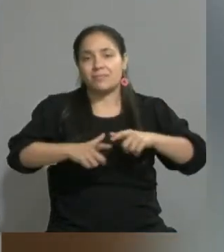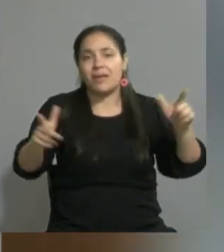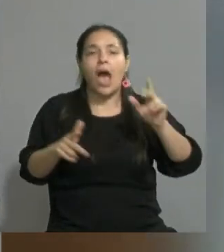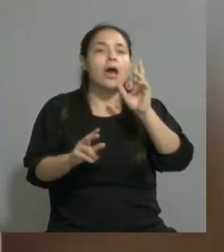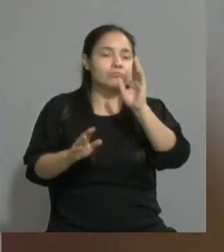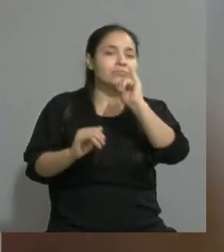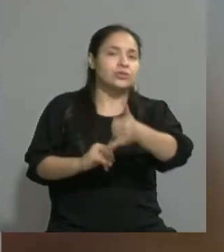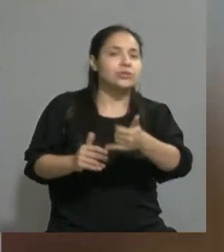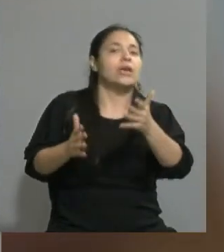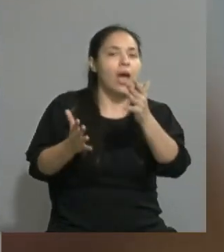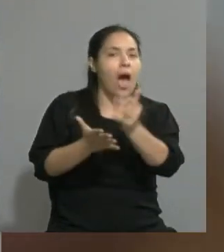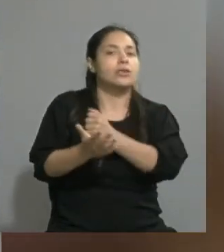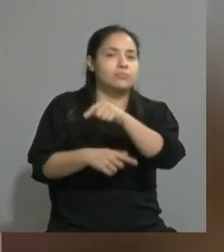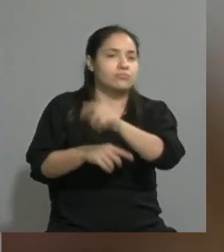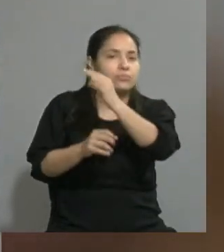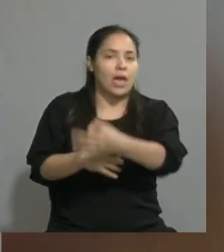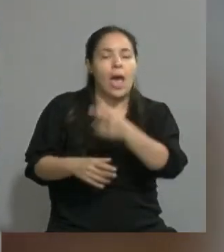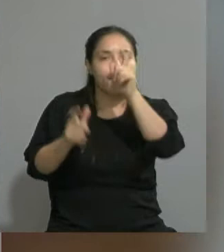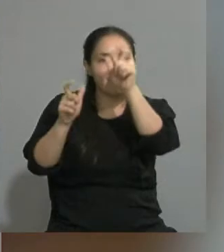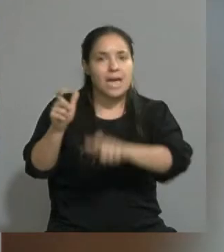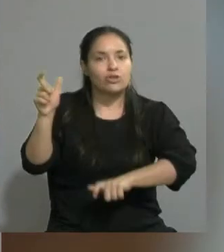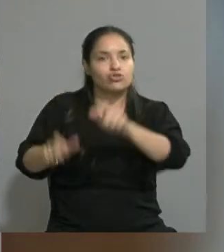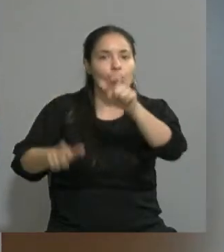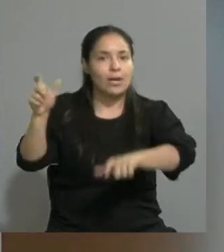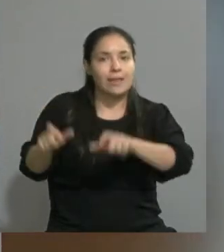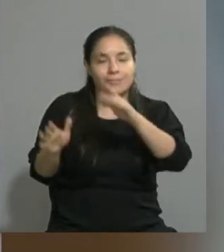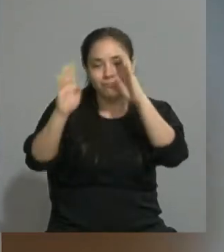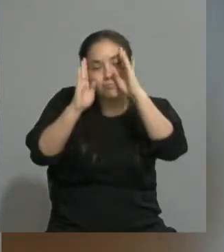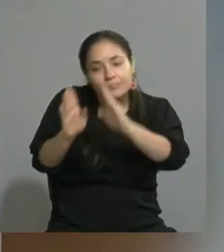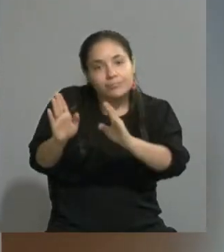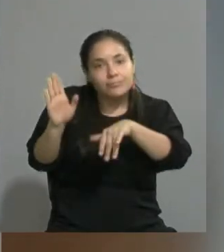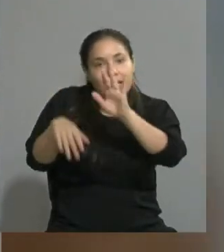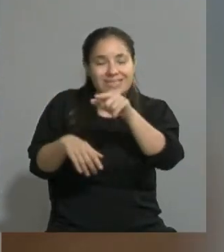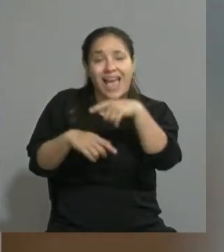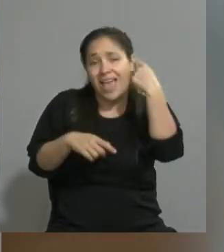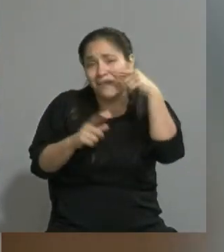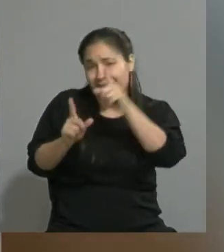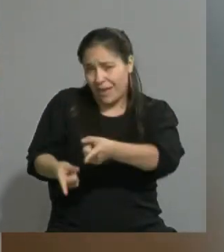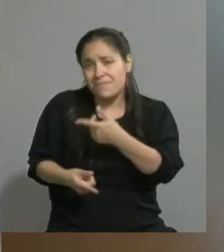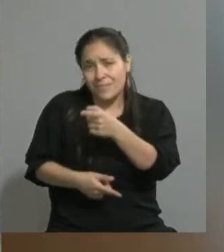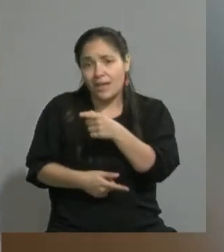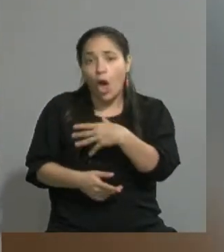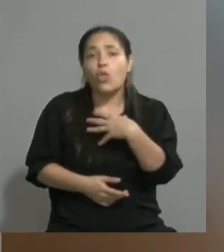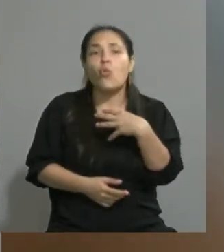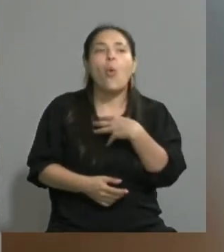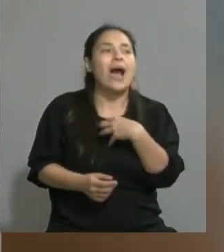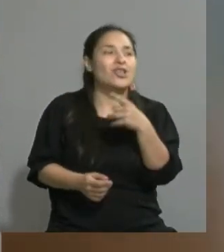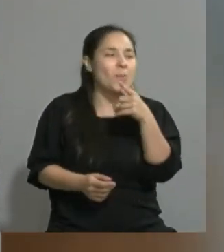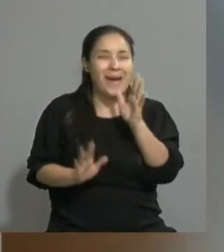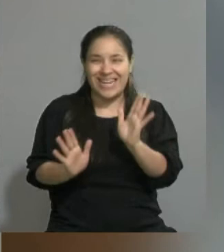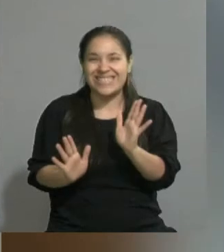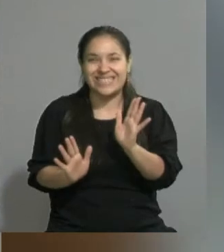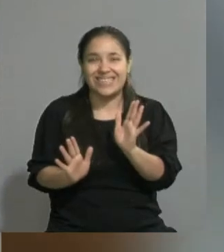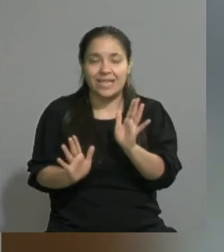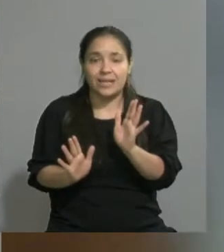autorizado y han erigido al hombre, que es un animal humano, como el dueño Sí. Y